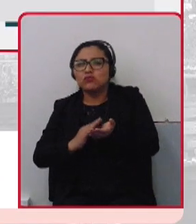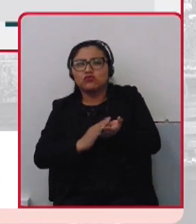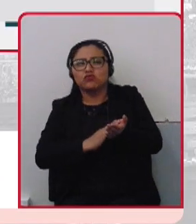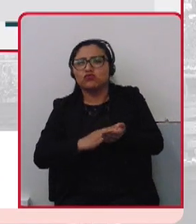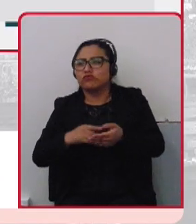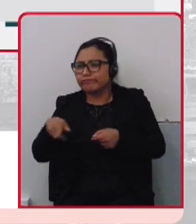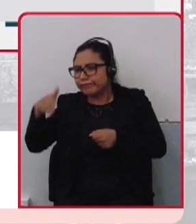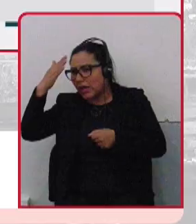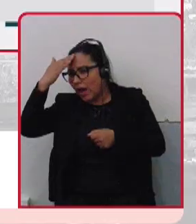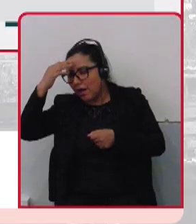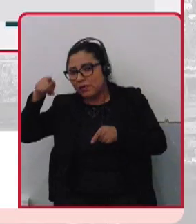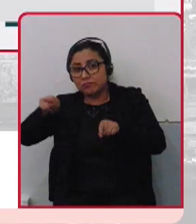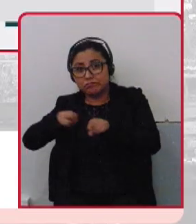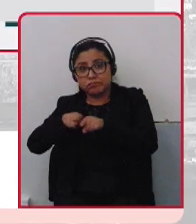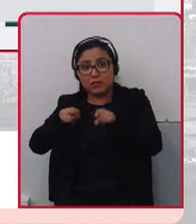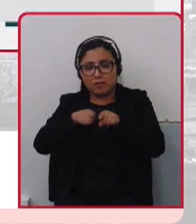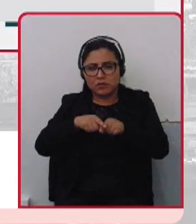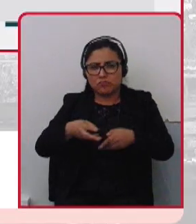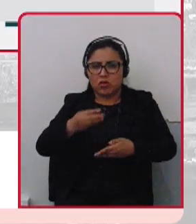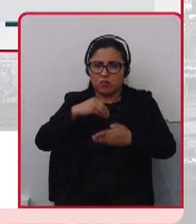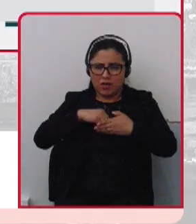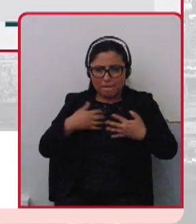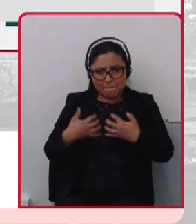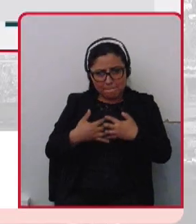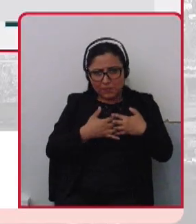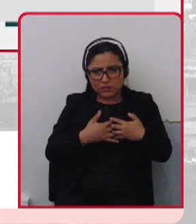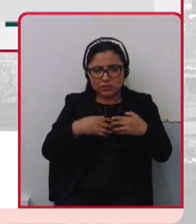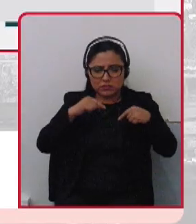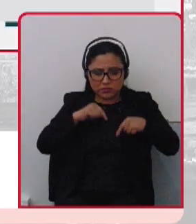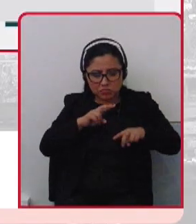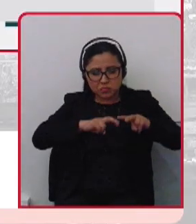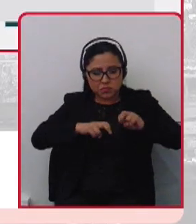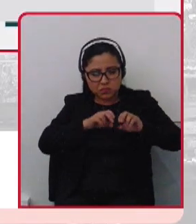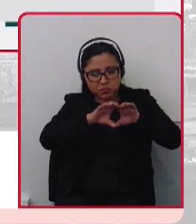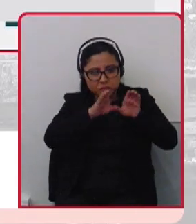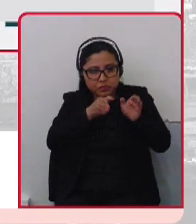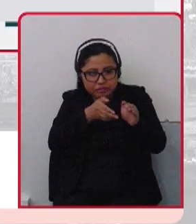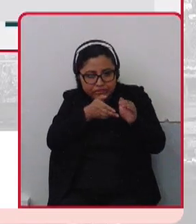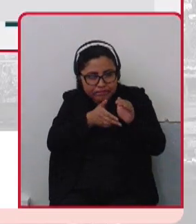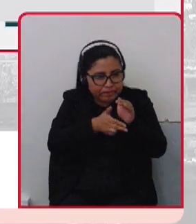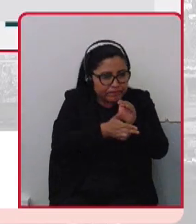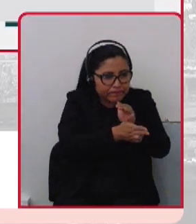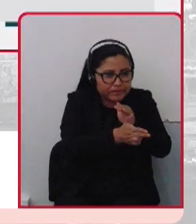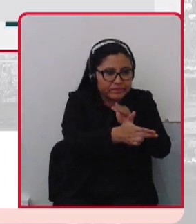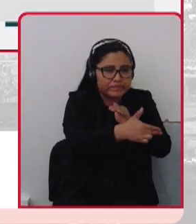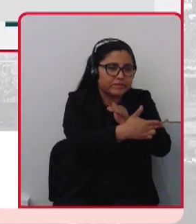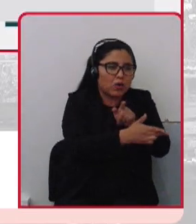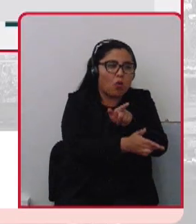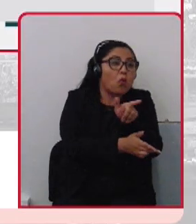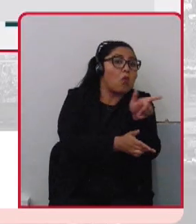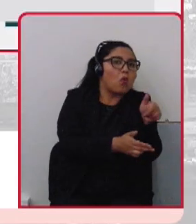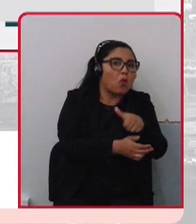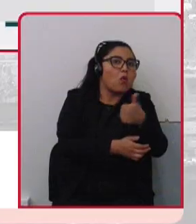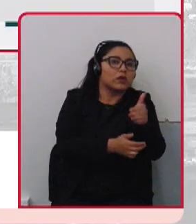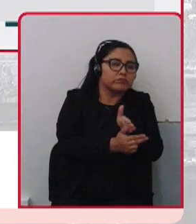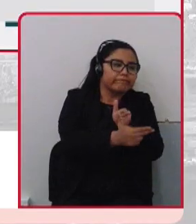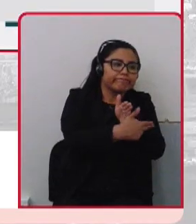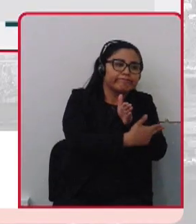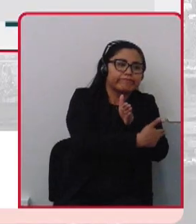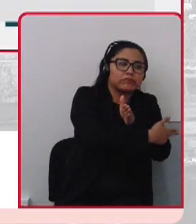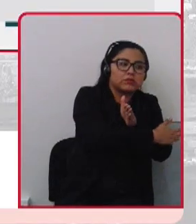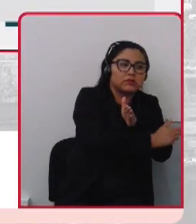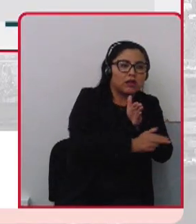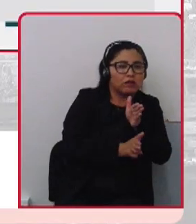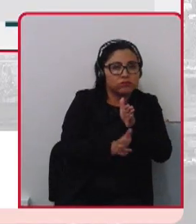especialistas o también de manera in-house, como son los túneles para camiones, como salidas alternativas del Tajo.